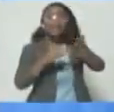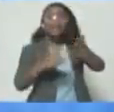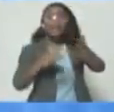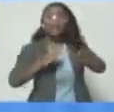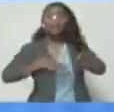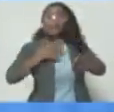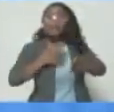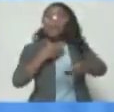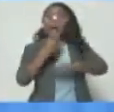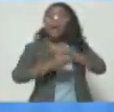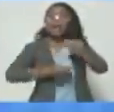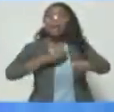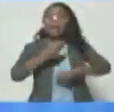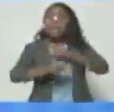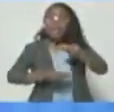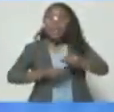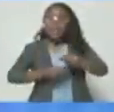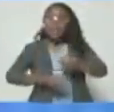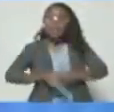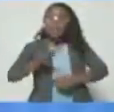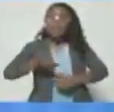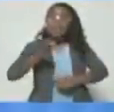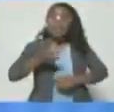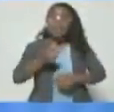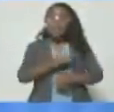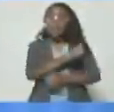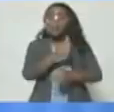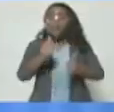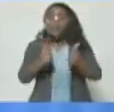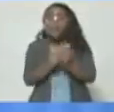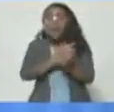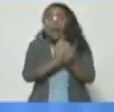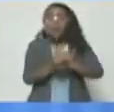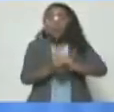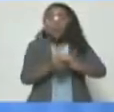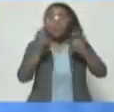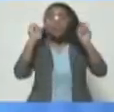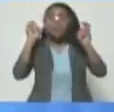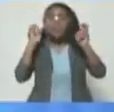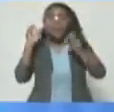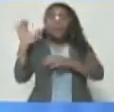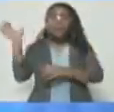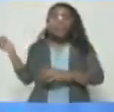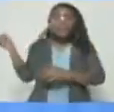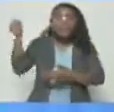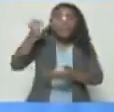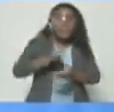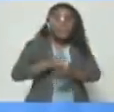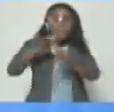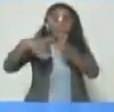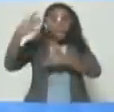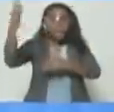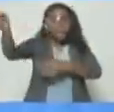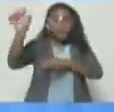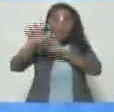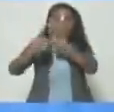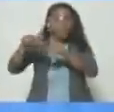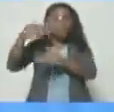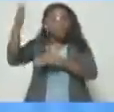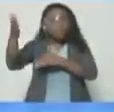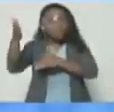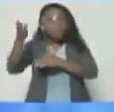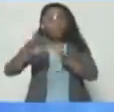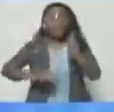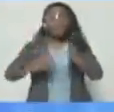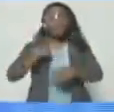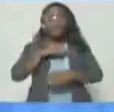ser susceptibles para sustituir productos importados. Y en base a eso nosotros desarrollar